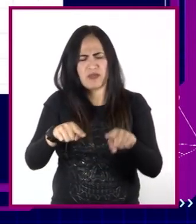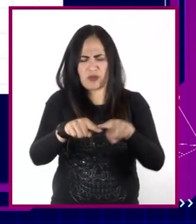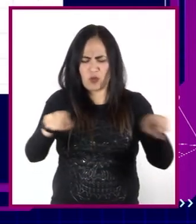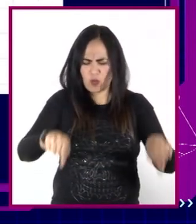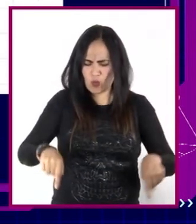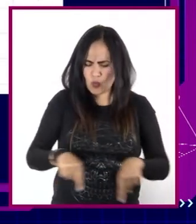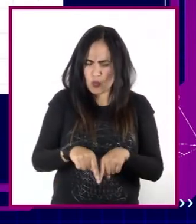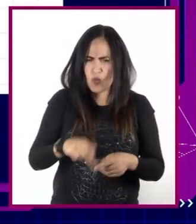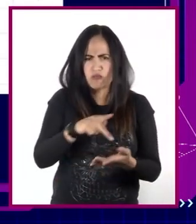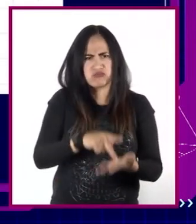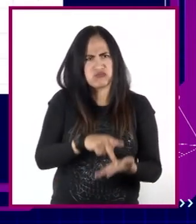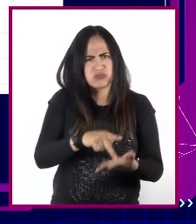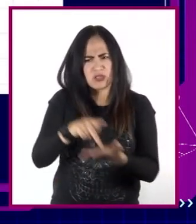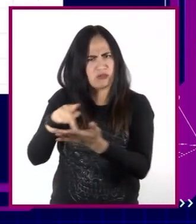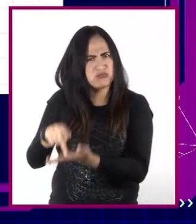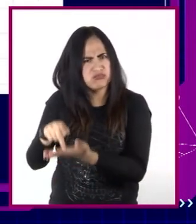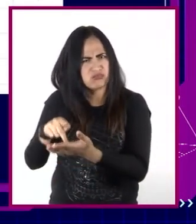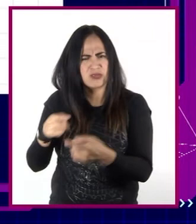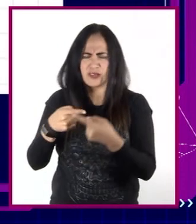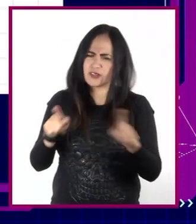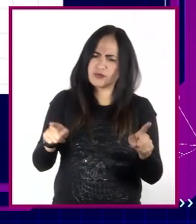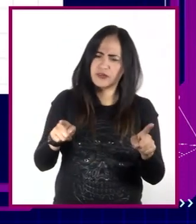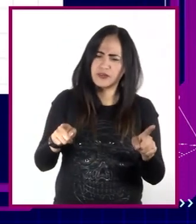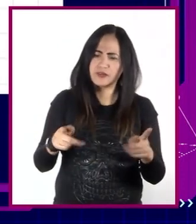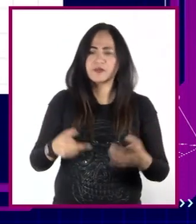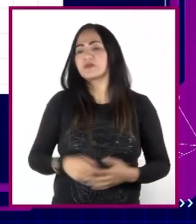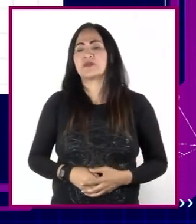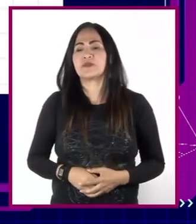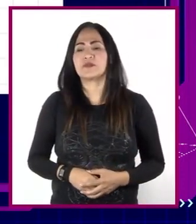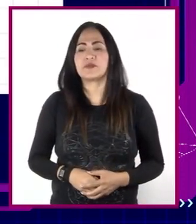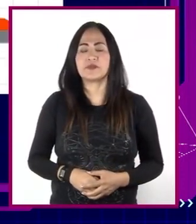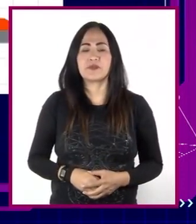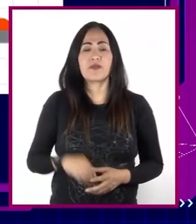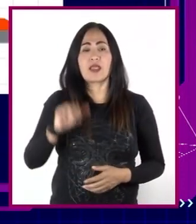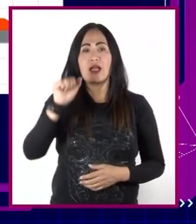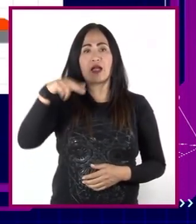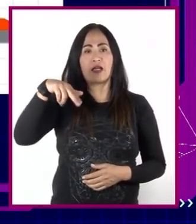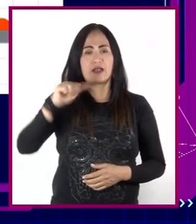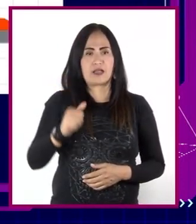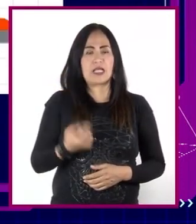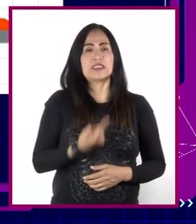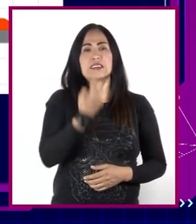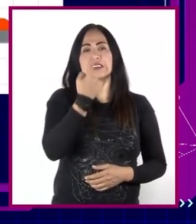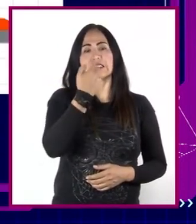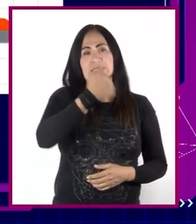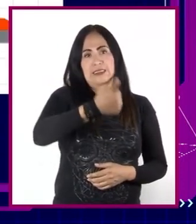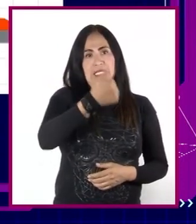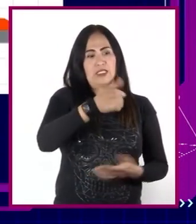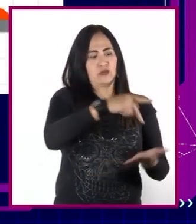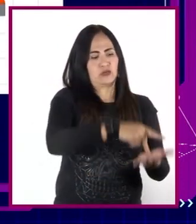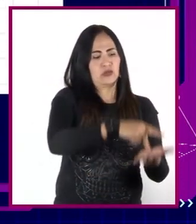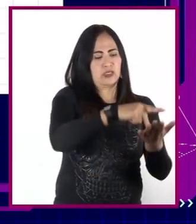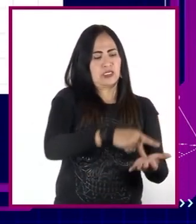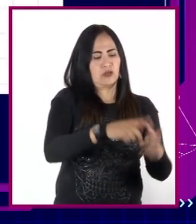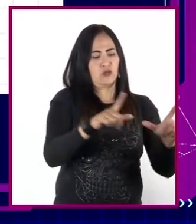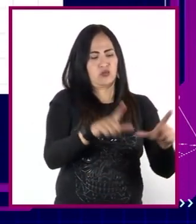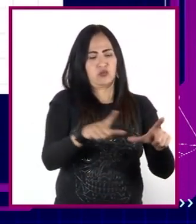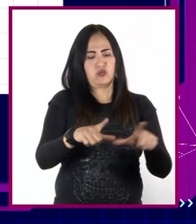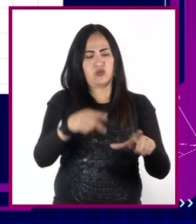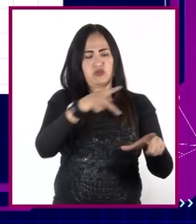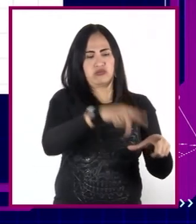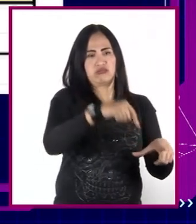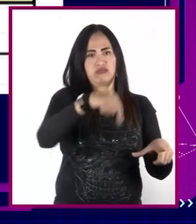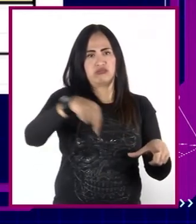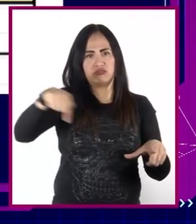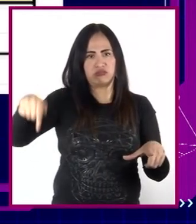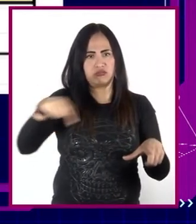otra. Ahora, para estar segura, Ana ha subido a Manchitas a 6 diferentes básculas. Manchitas ha